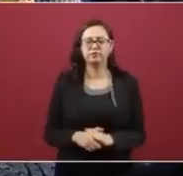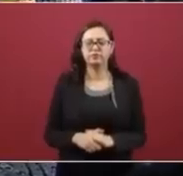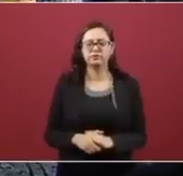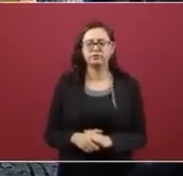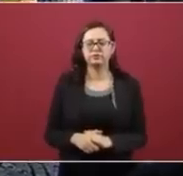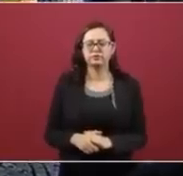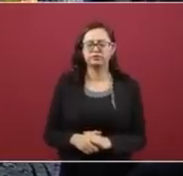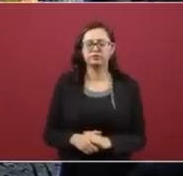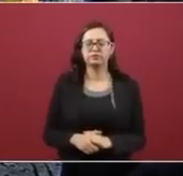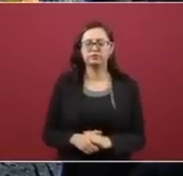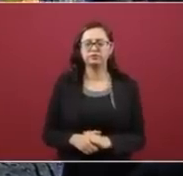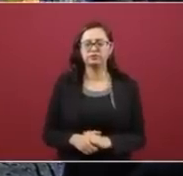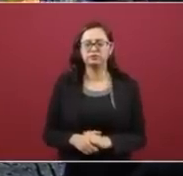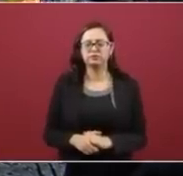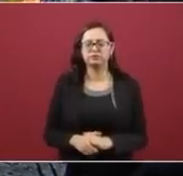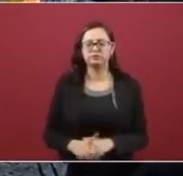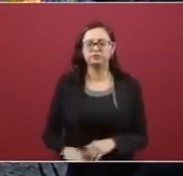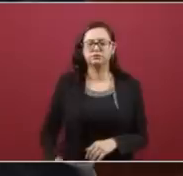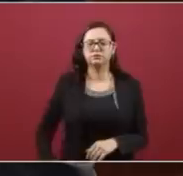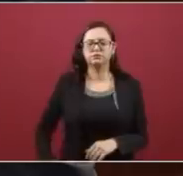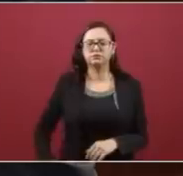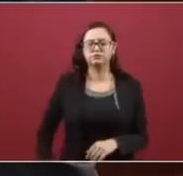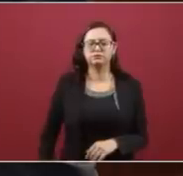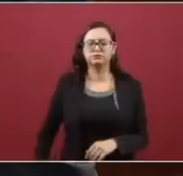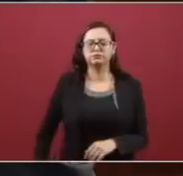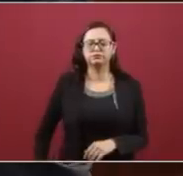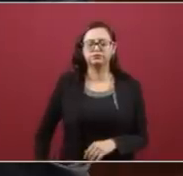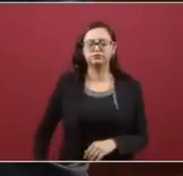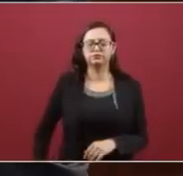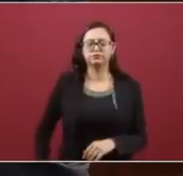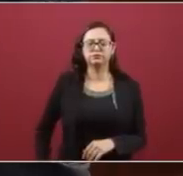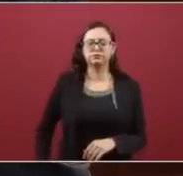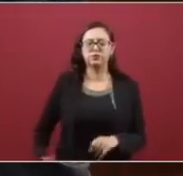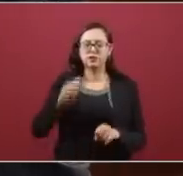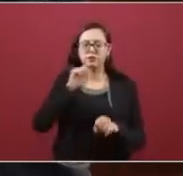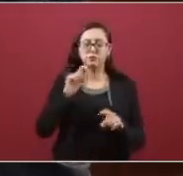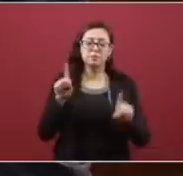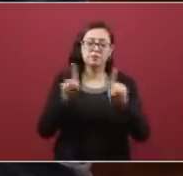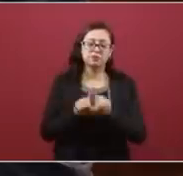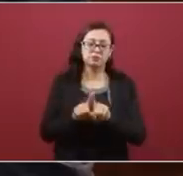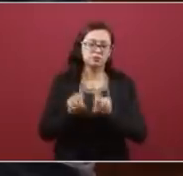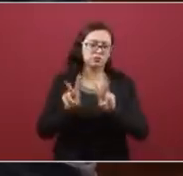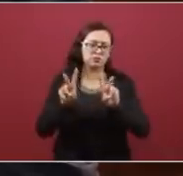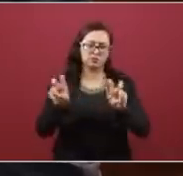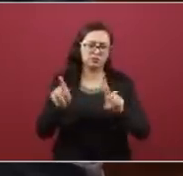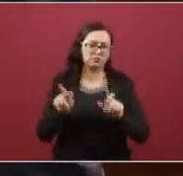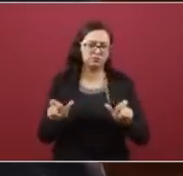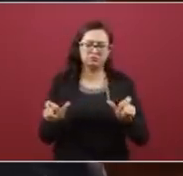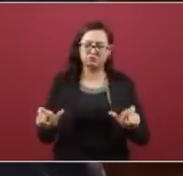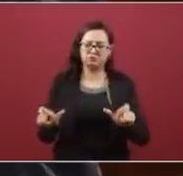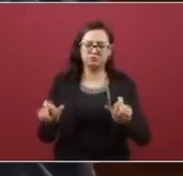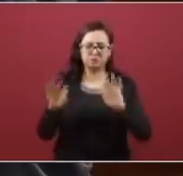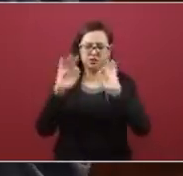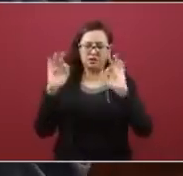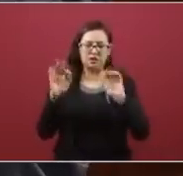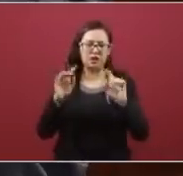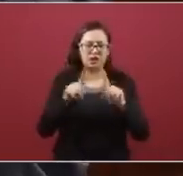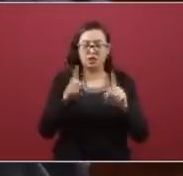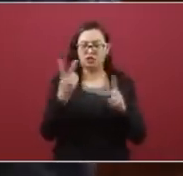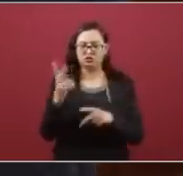va a hacer y ya se está trabajando en ese sentido en aduanas. Migración y